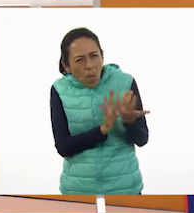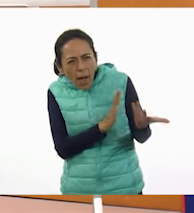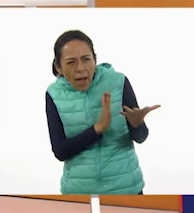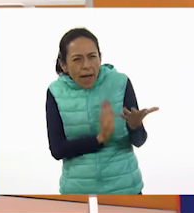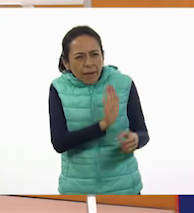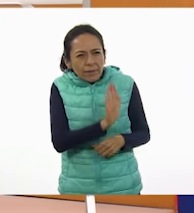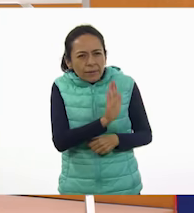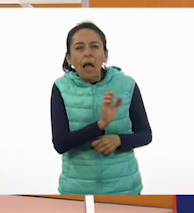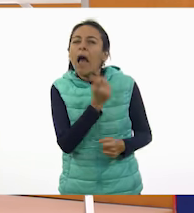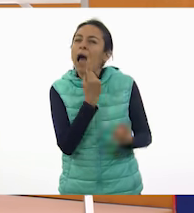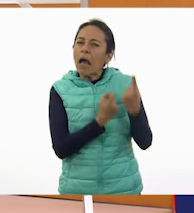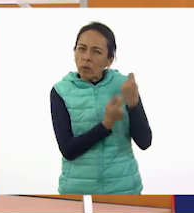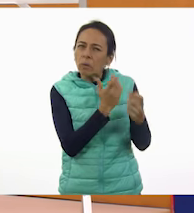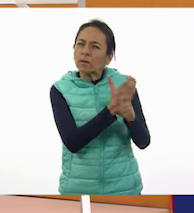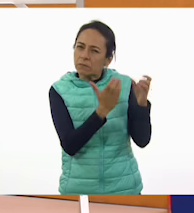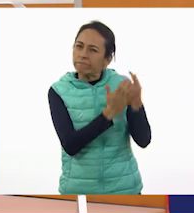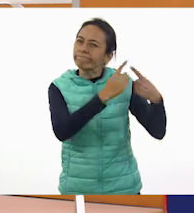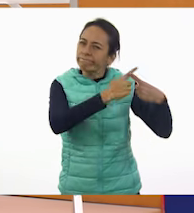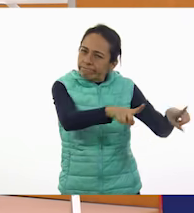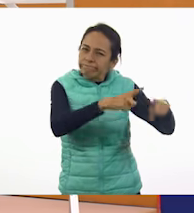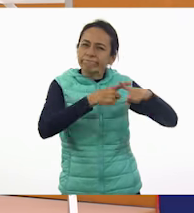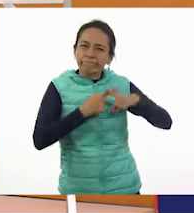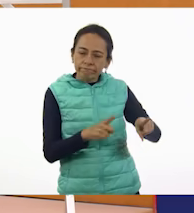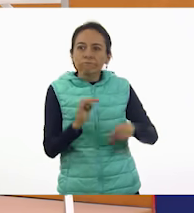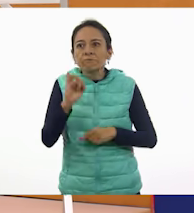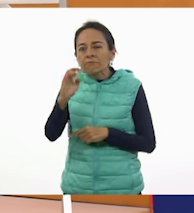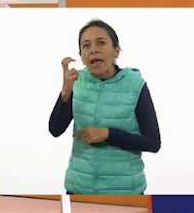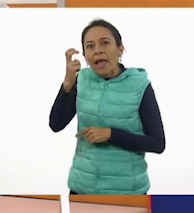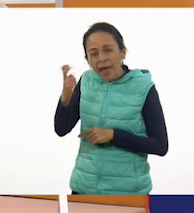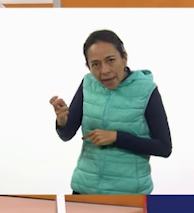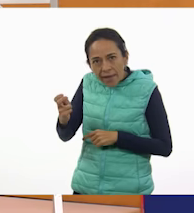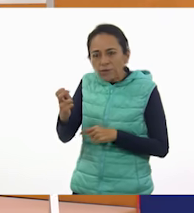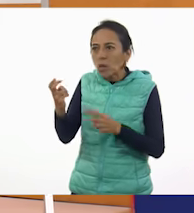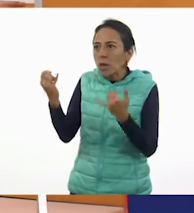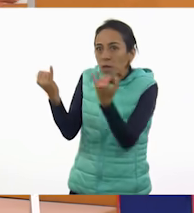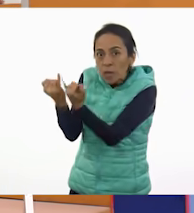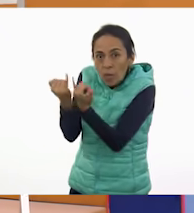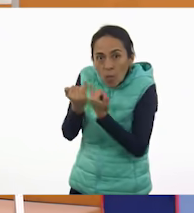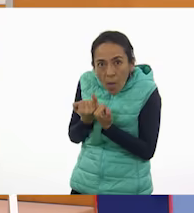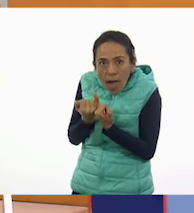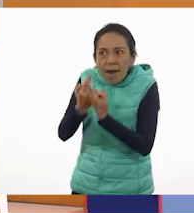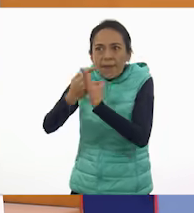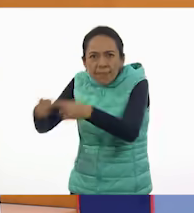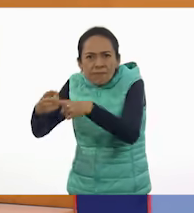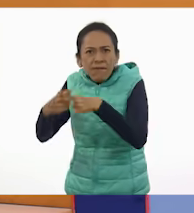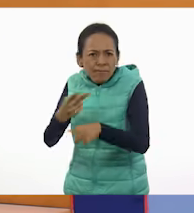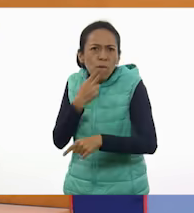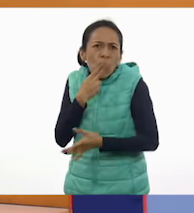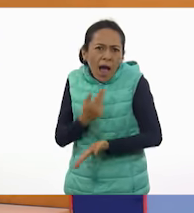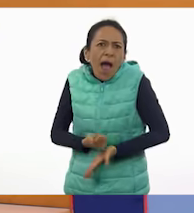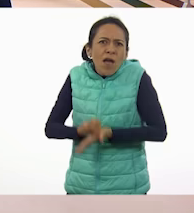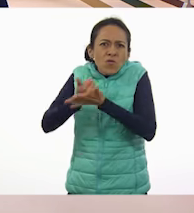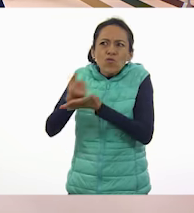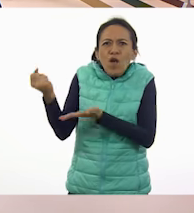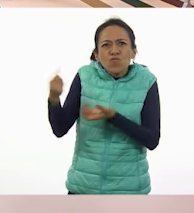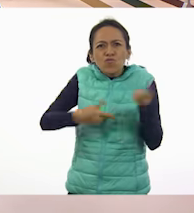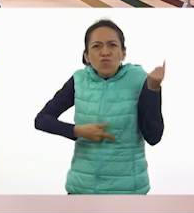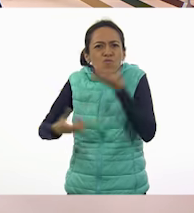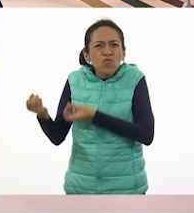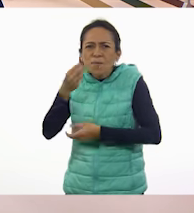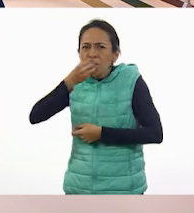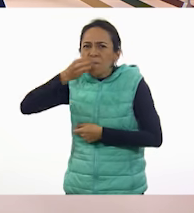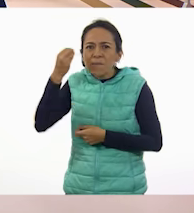enriquecen tanto como las que nos hacen semejantes. Por supuesto. Mira, en este mundo vivimos y convivimos con